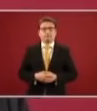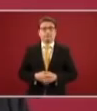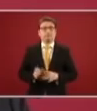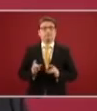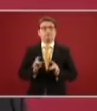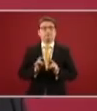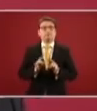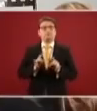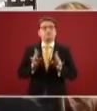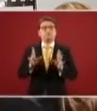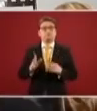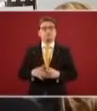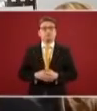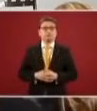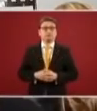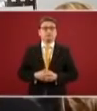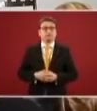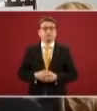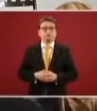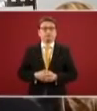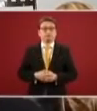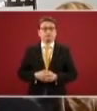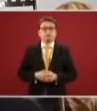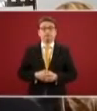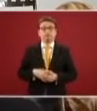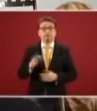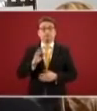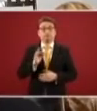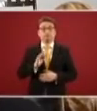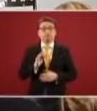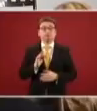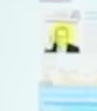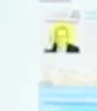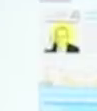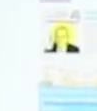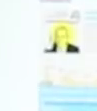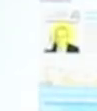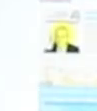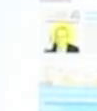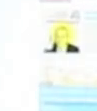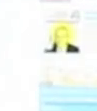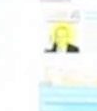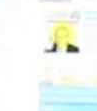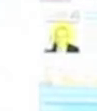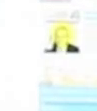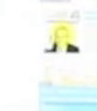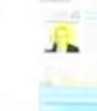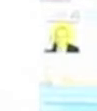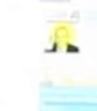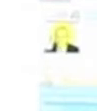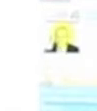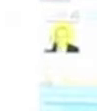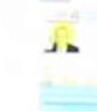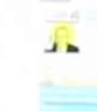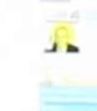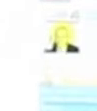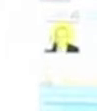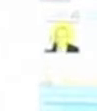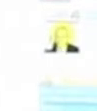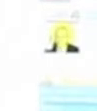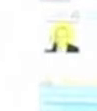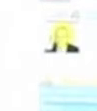le ponen la pelota para que él meta el gol, confrontando con preguntas incómodas como la persistente violencia criminal